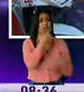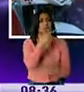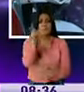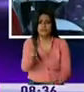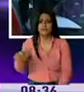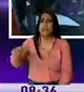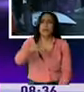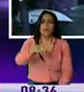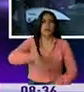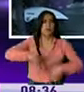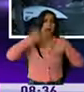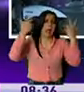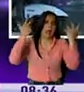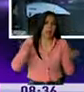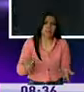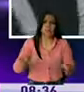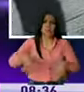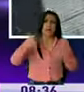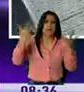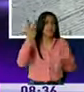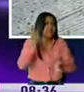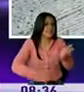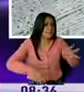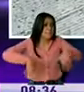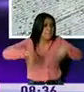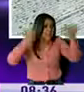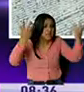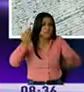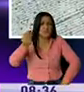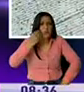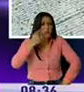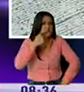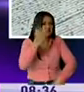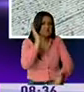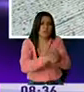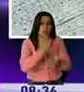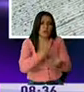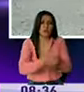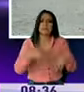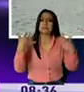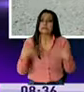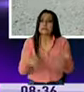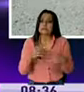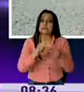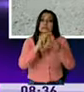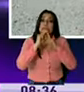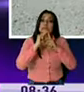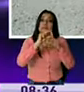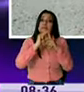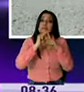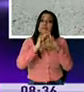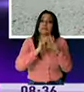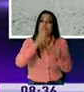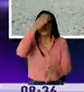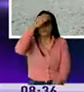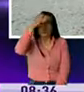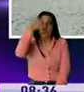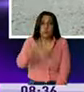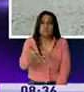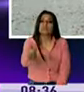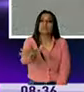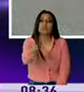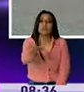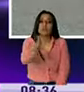carga montón, pues, ¿qué te pasa, baboso? A mí no me molestas, y una serie de epítetos más. Cultura se llama, mis queridos vecinos del